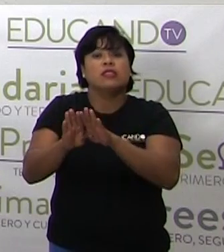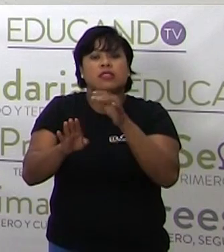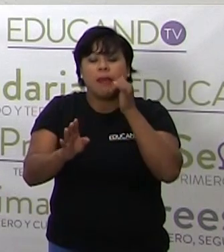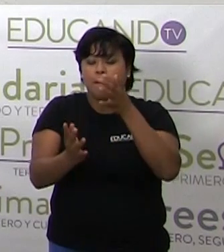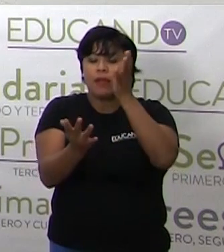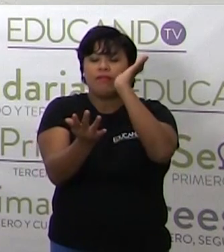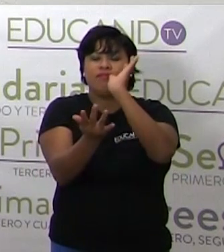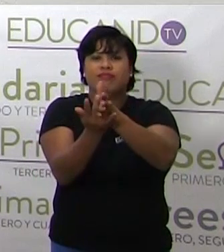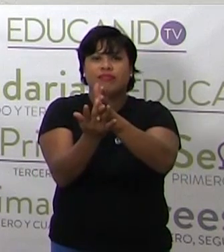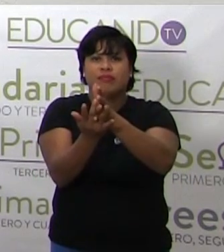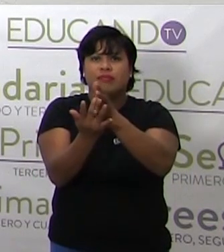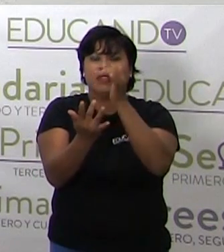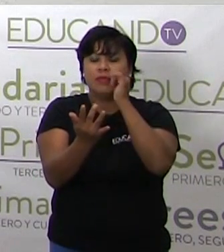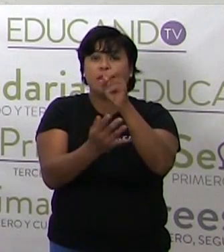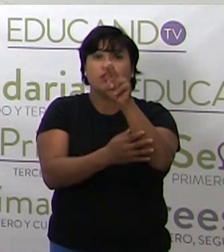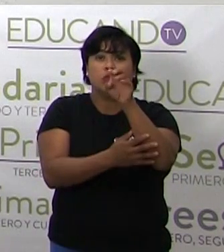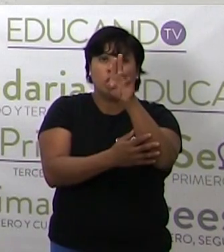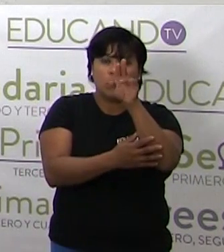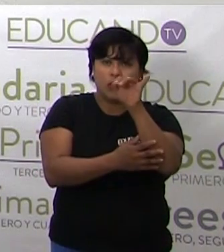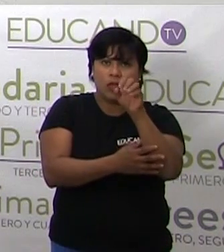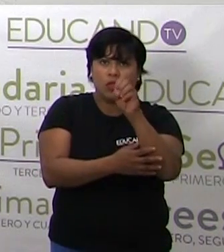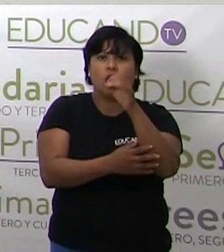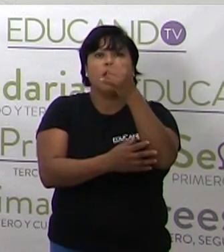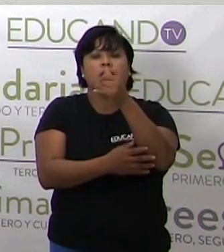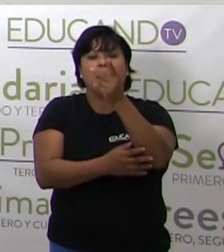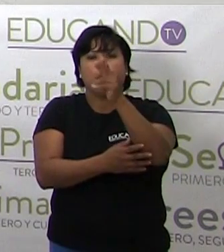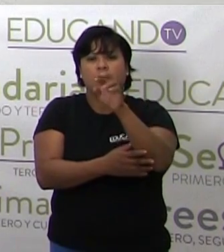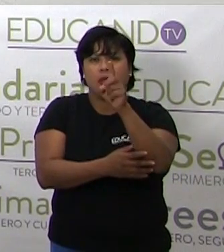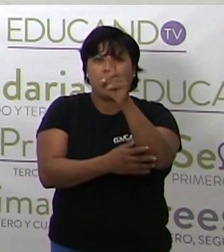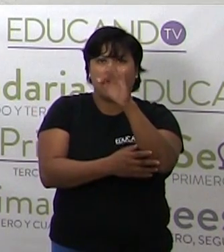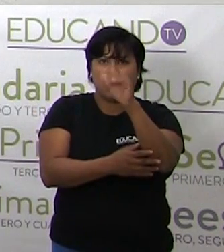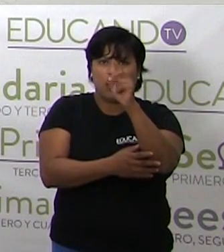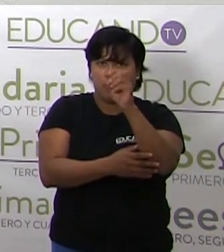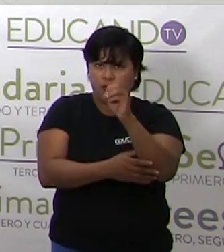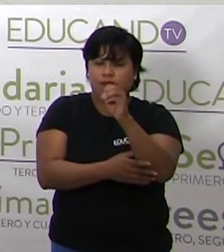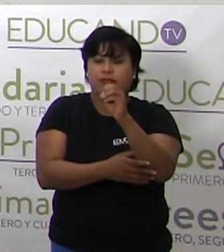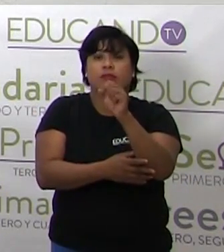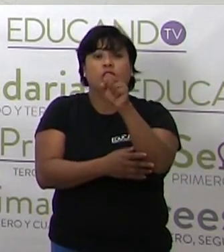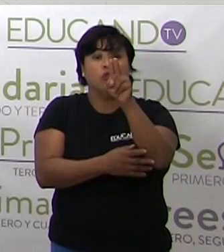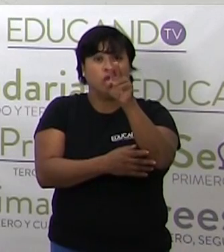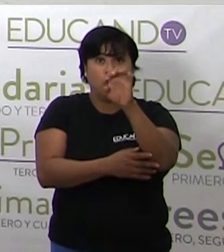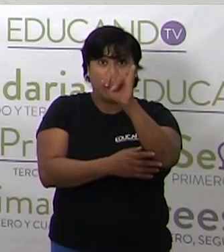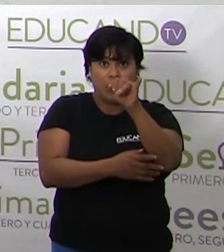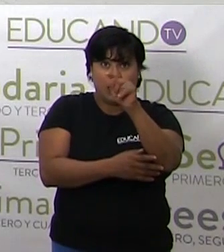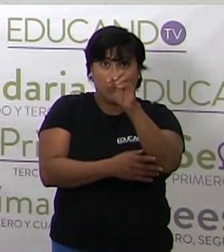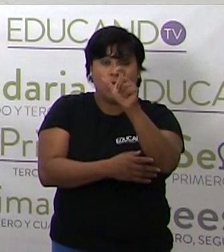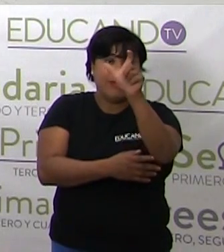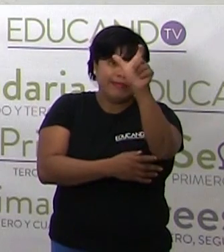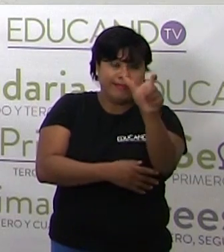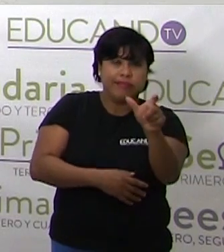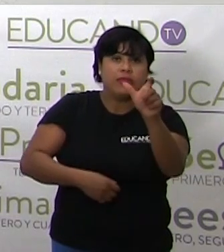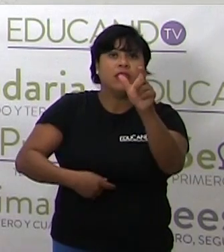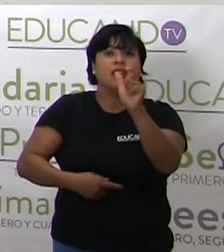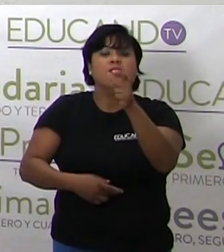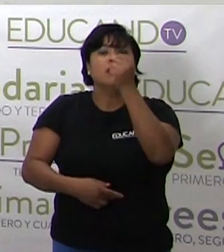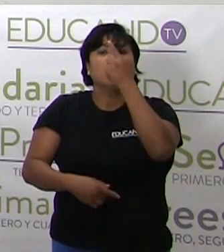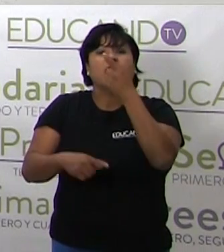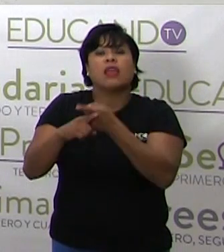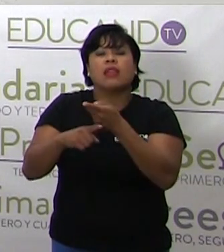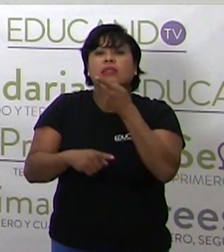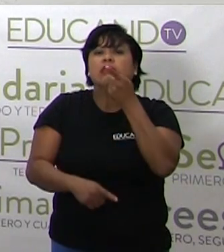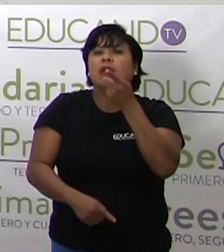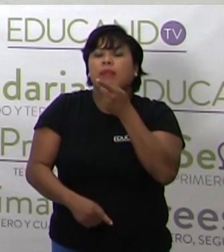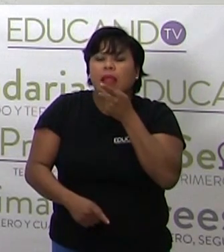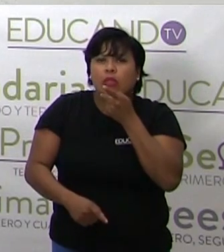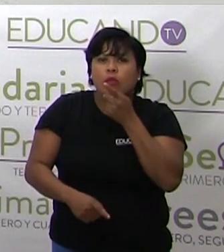se va a dividir siempre en sujeto y en predicado. El sujeto, vuelvo a repetir, es de quién se está